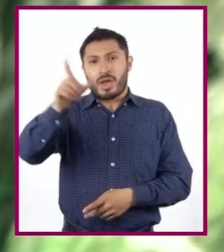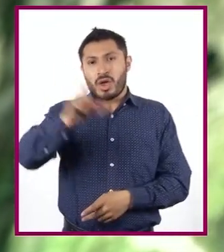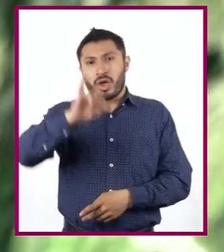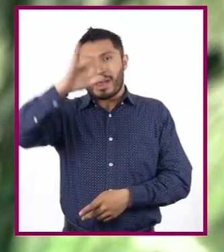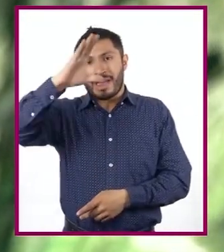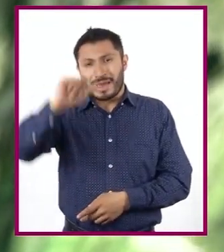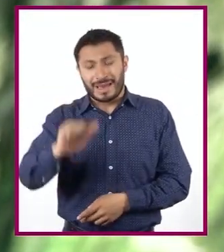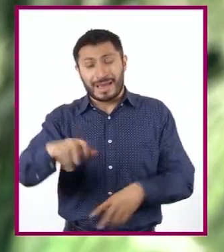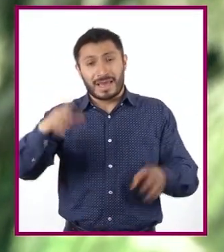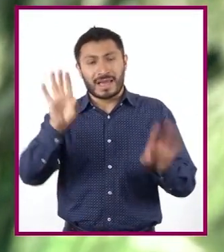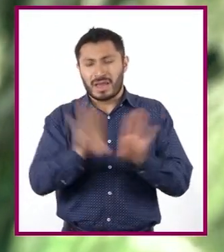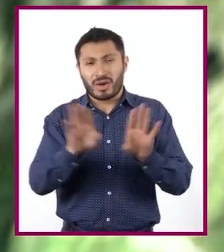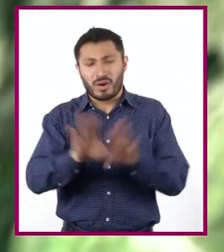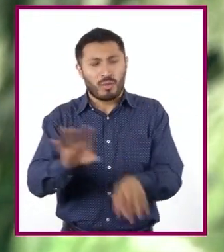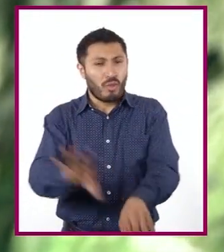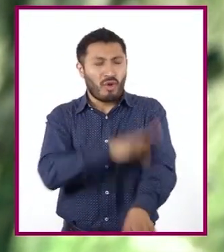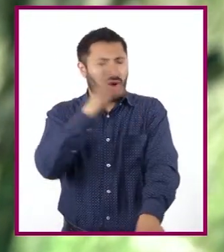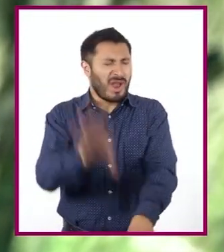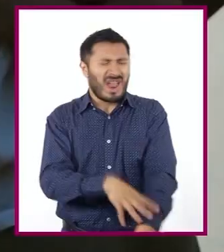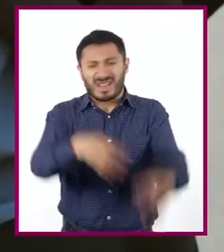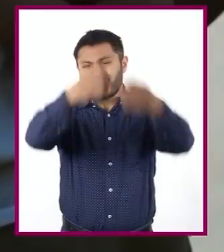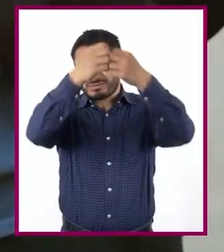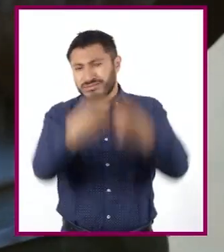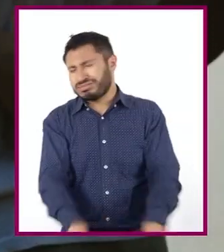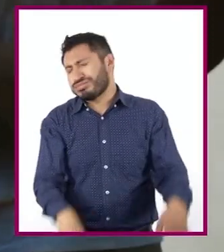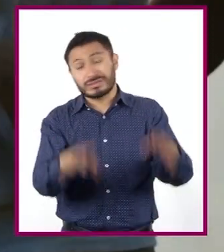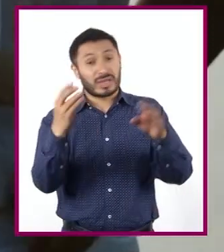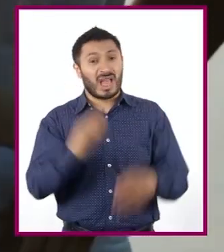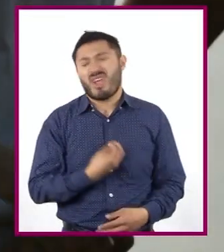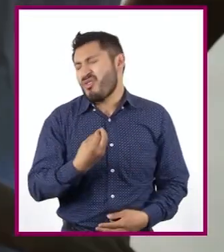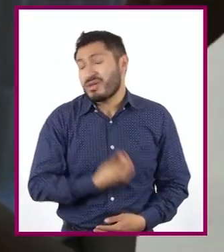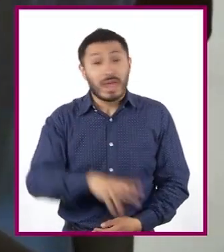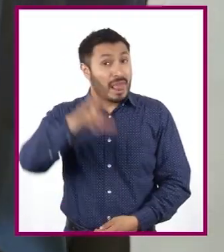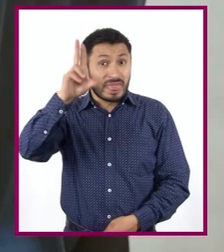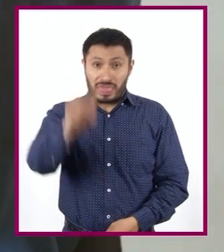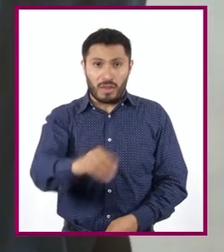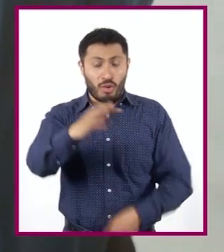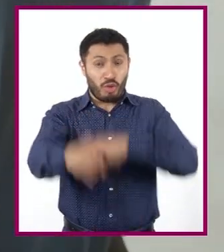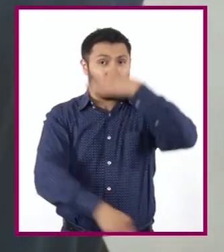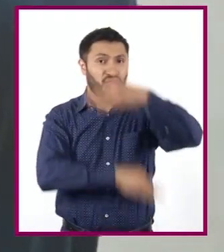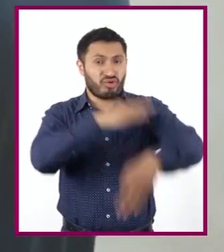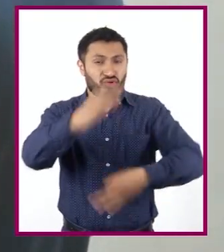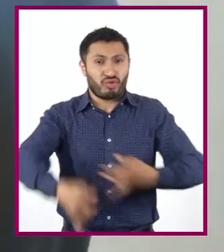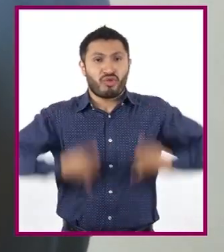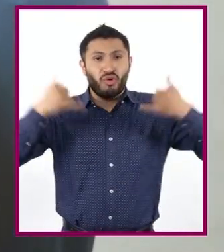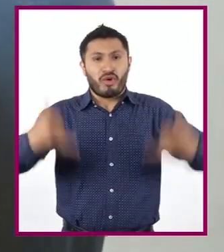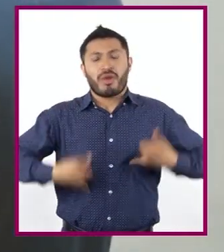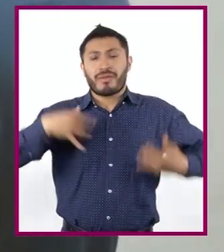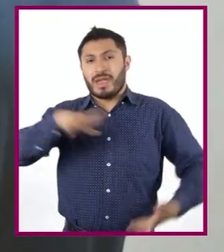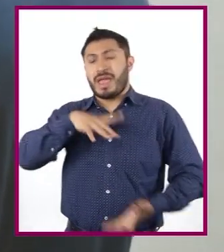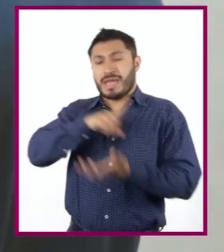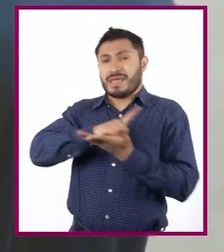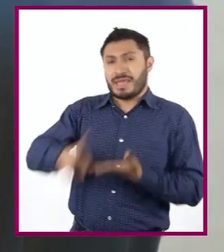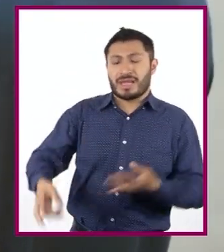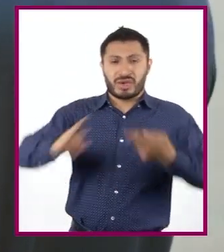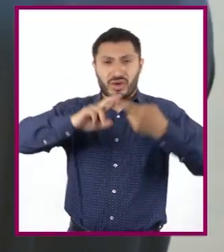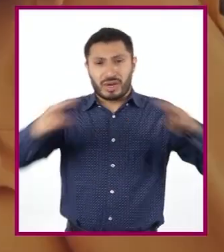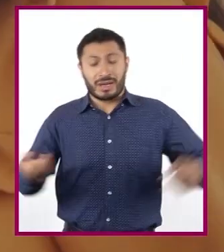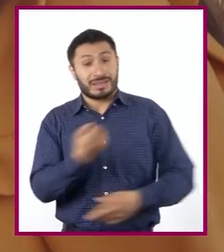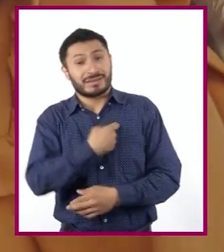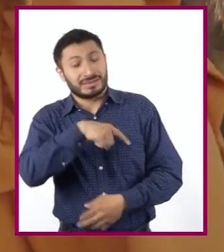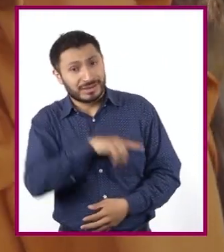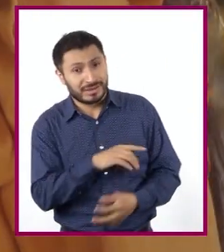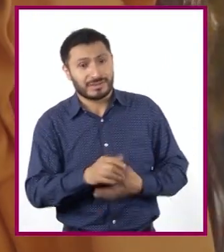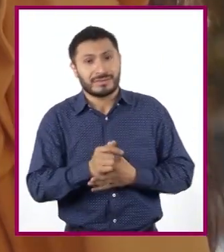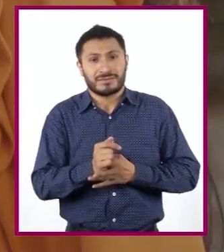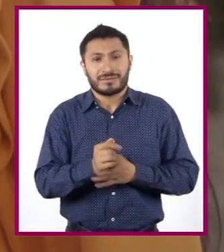lectura? Pues eso sí, no tanto. Fíjense que la verdad para mí, debido a que yo no tengo muy buena atención visual, el poder leer